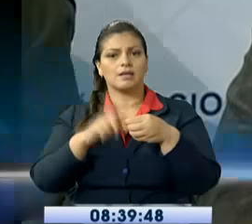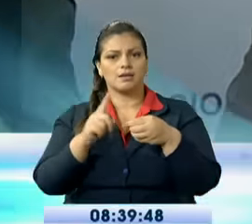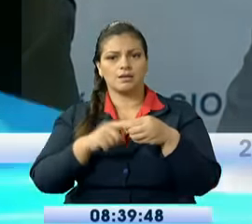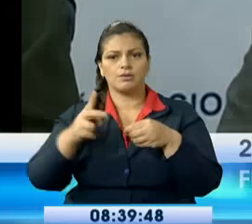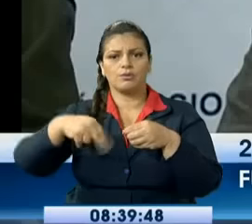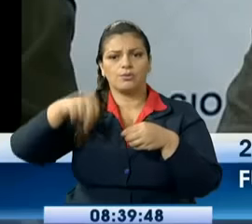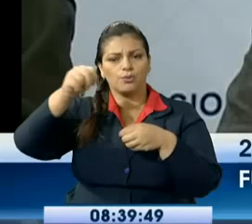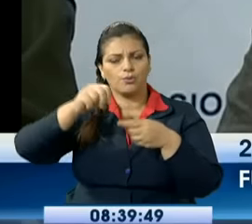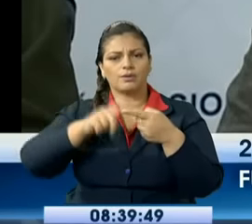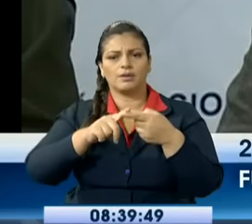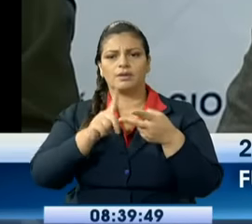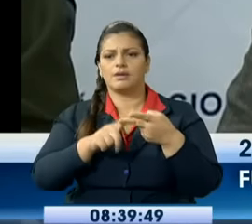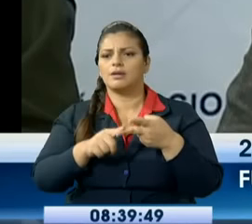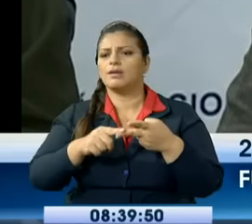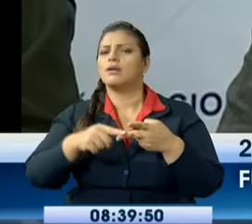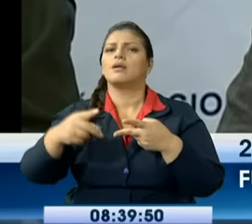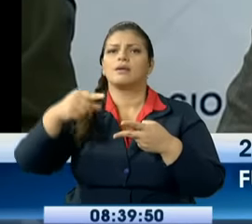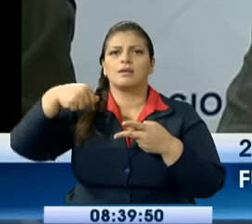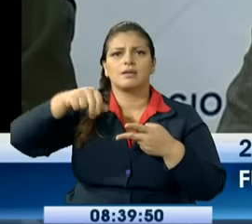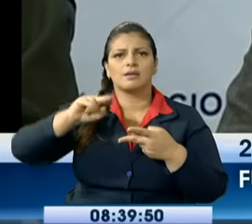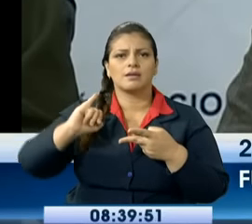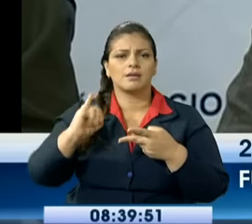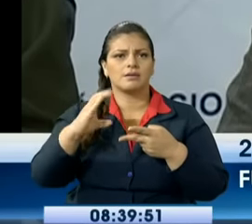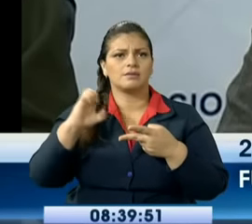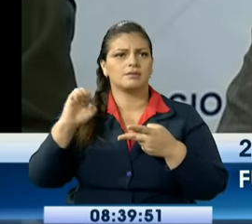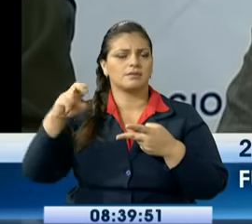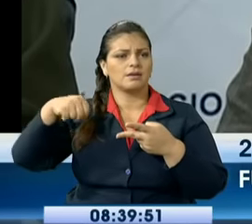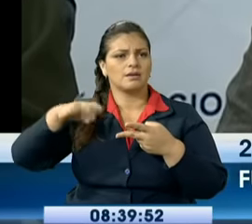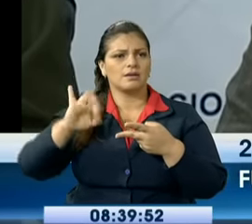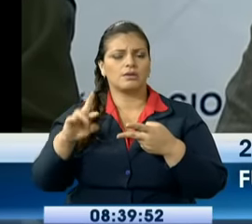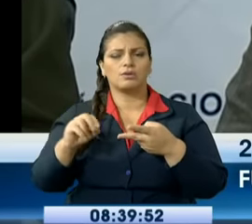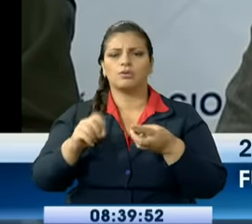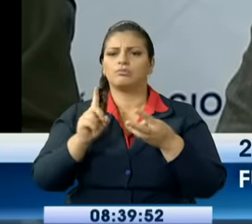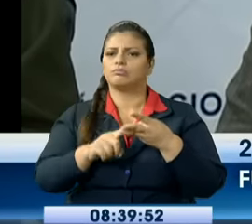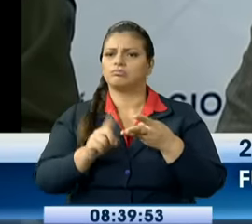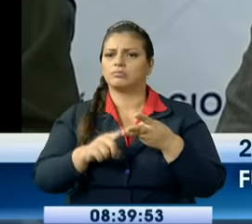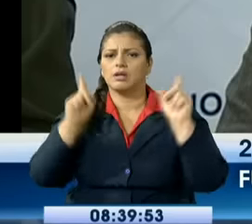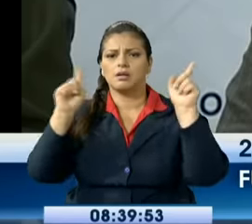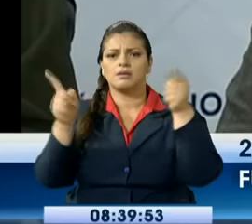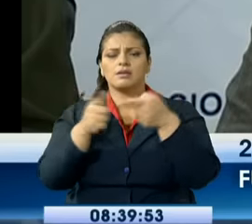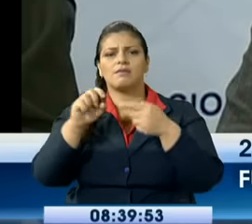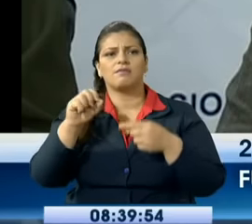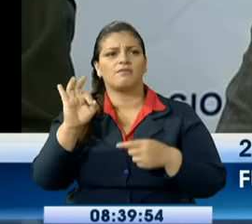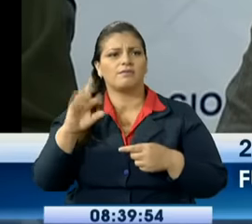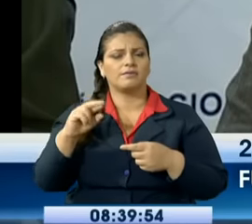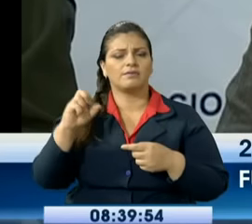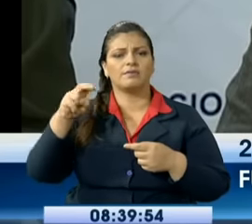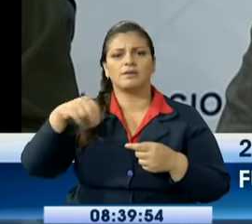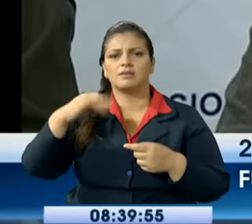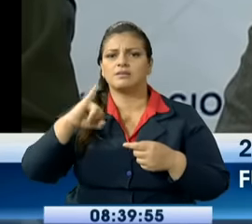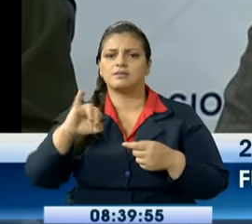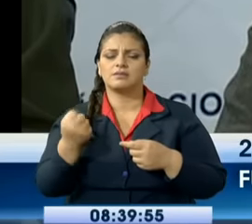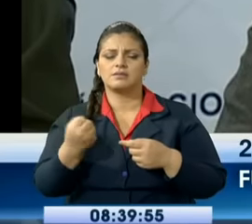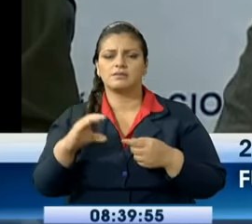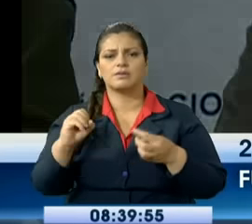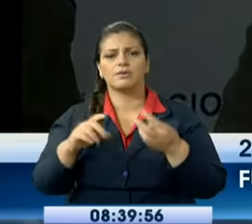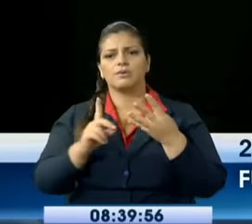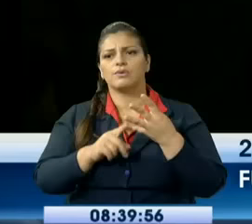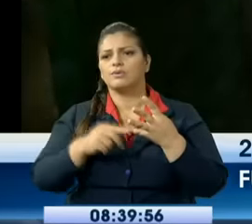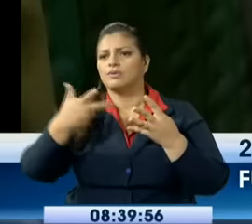Prensa, y también el centro, en San Francisco, la Plaza Grande, Plaza del Teatro, y también en el sur, en los sectores de Chillogallo, Magdalena y